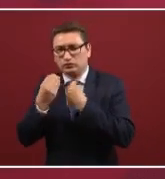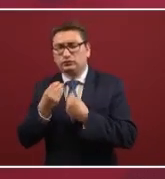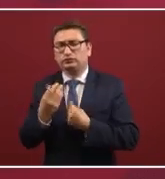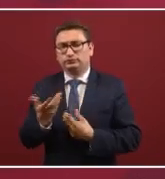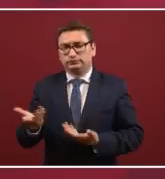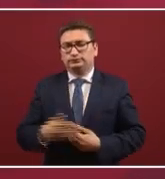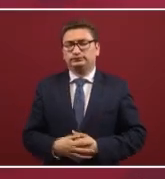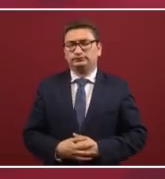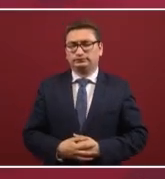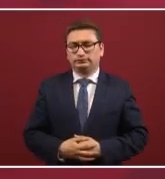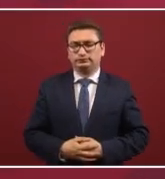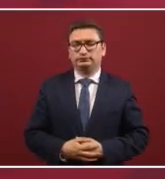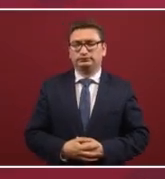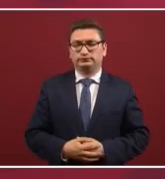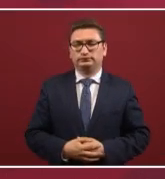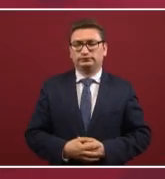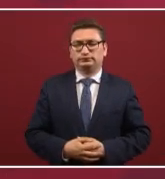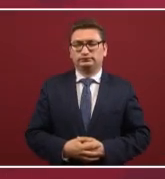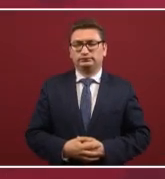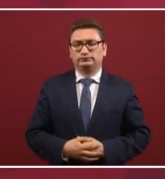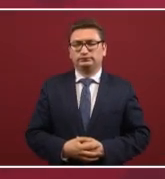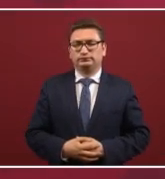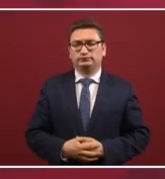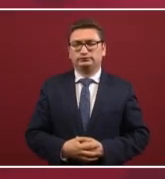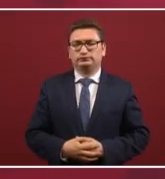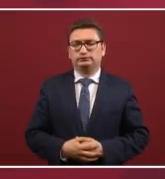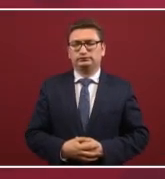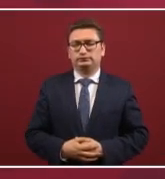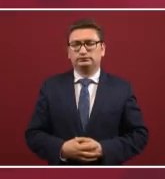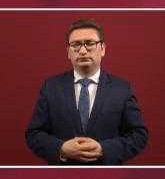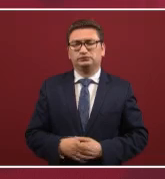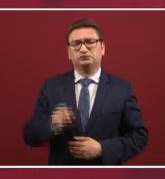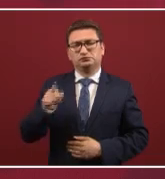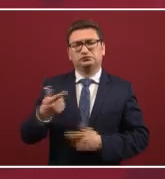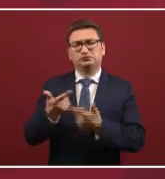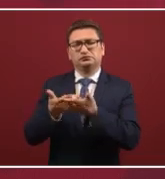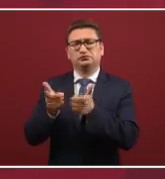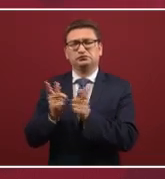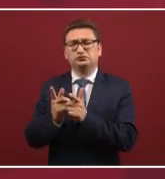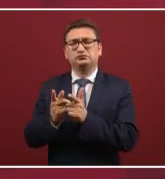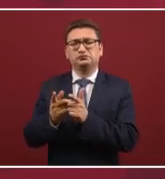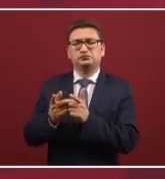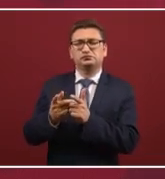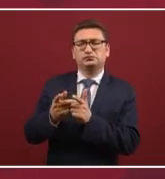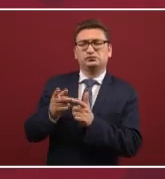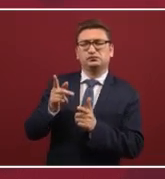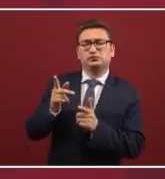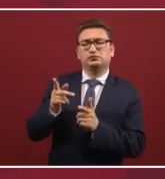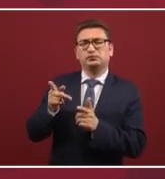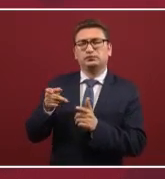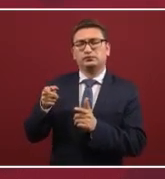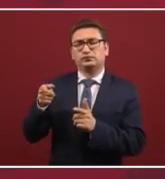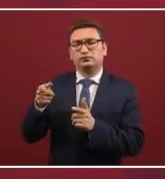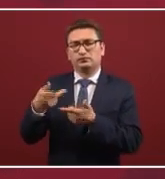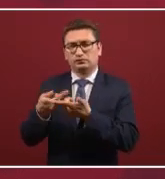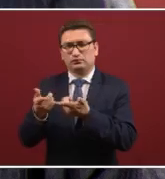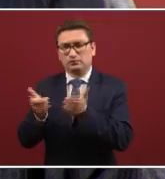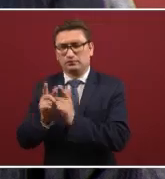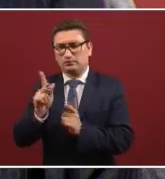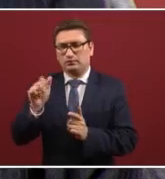de un partido, del Partido Acción Nacional.